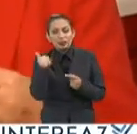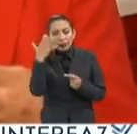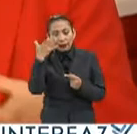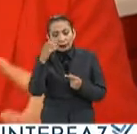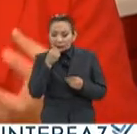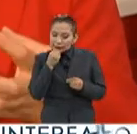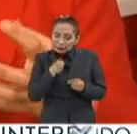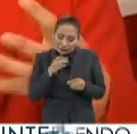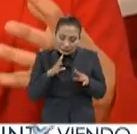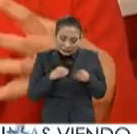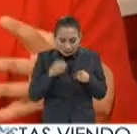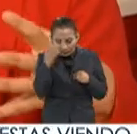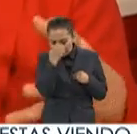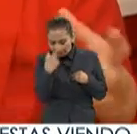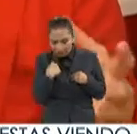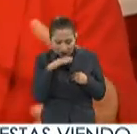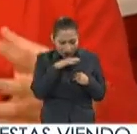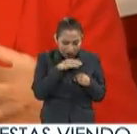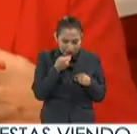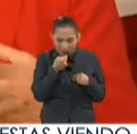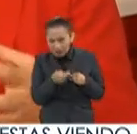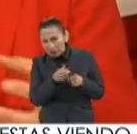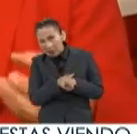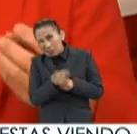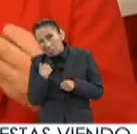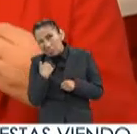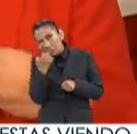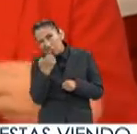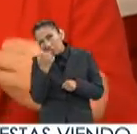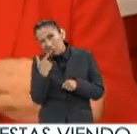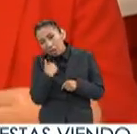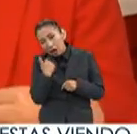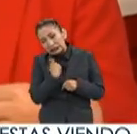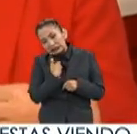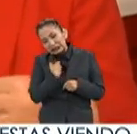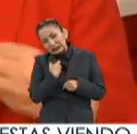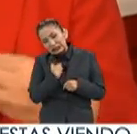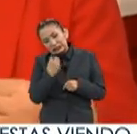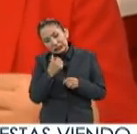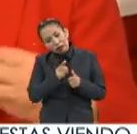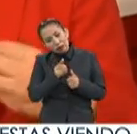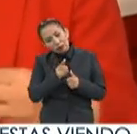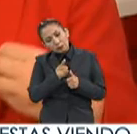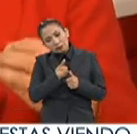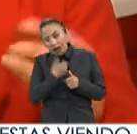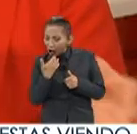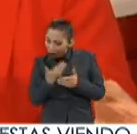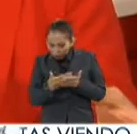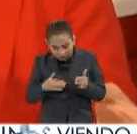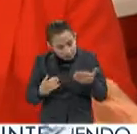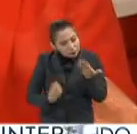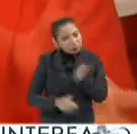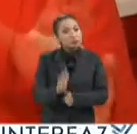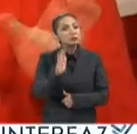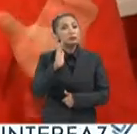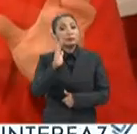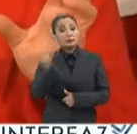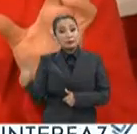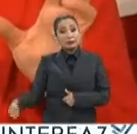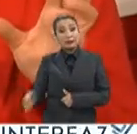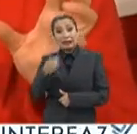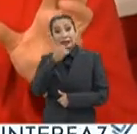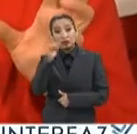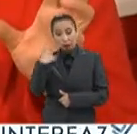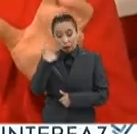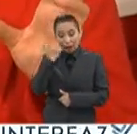aceptarlo, evaluar qué hicieron bien o qué hicieron mal y autocriticarse y decir, ahora salgo adelante de esta forma. Si yo